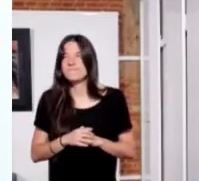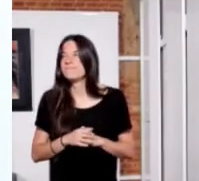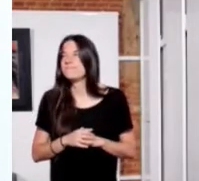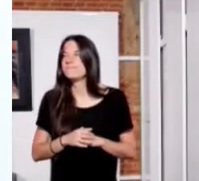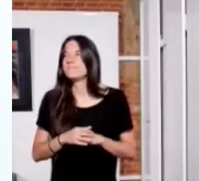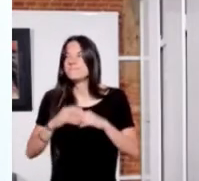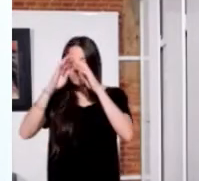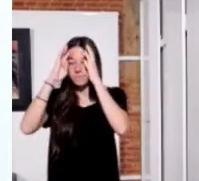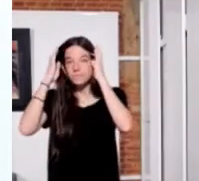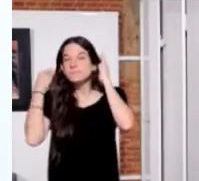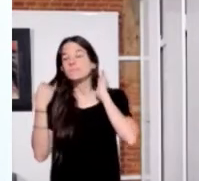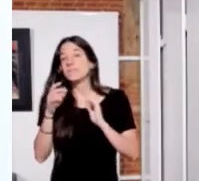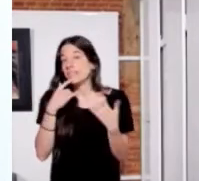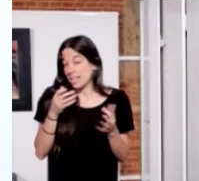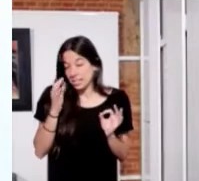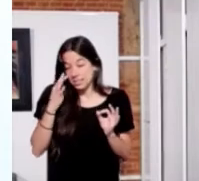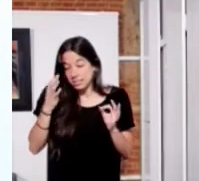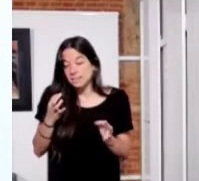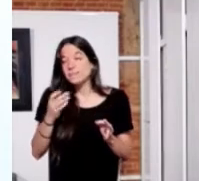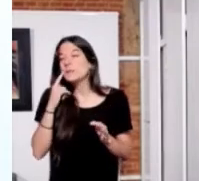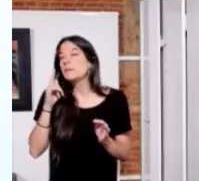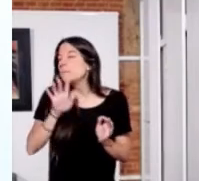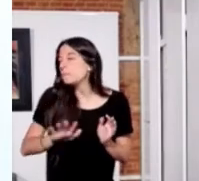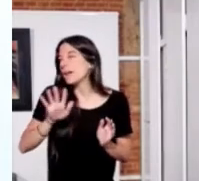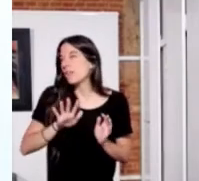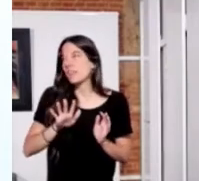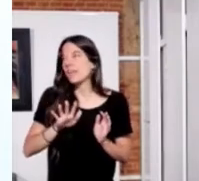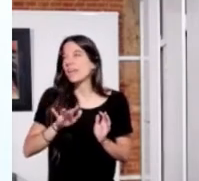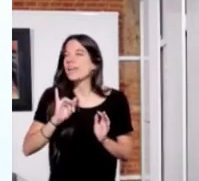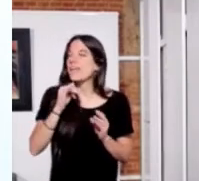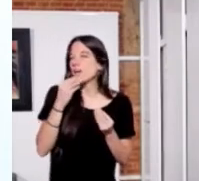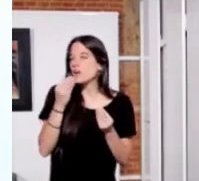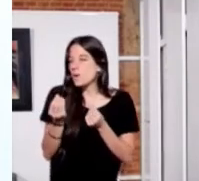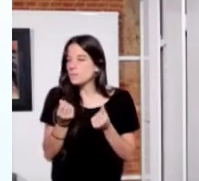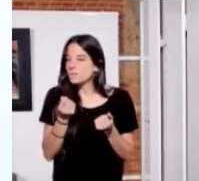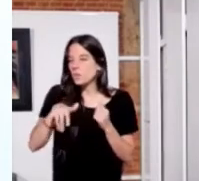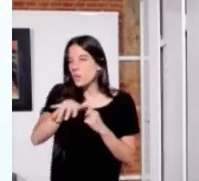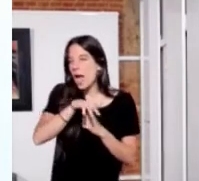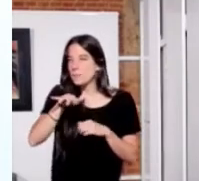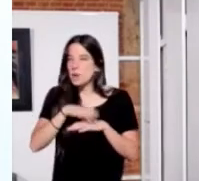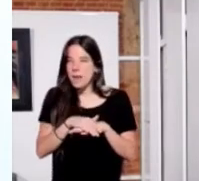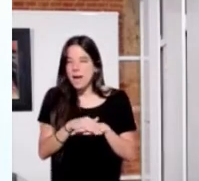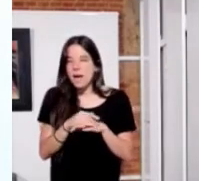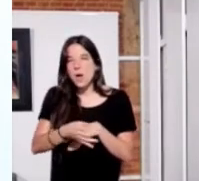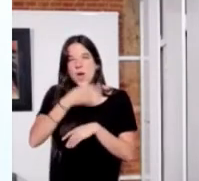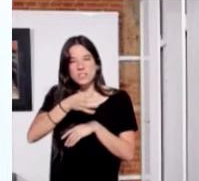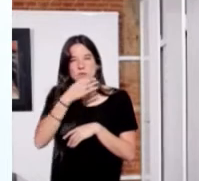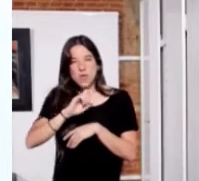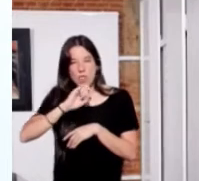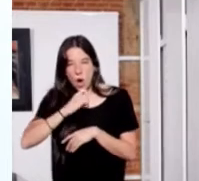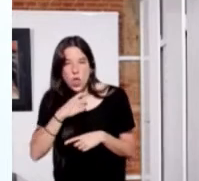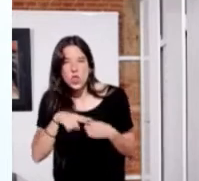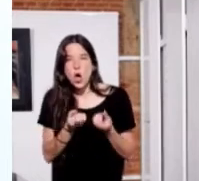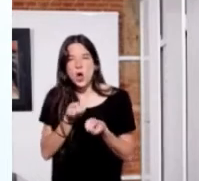Y que en este caso, pues bueno, parece que hay cierto caldo de cultivo que emerge en los discursos de odio, las narrativas